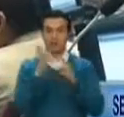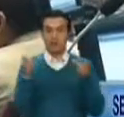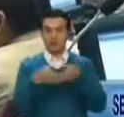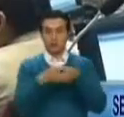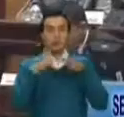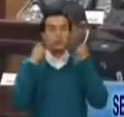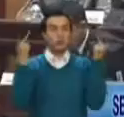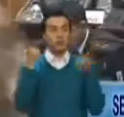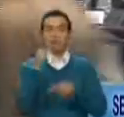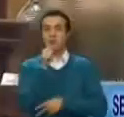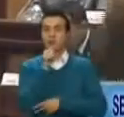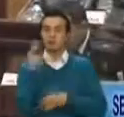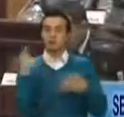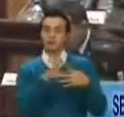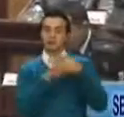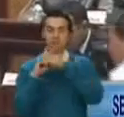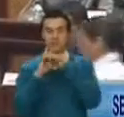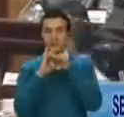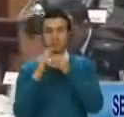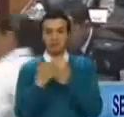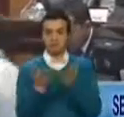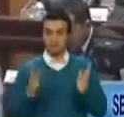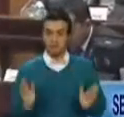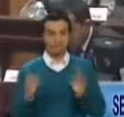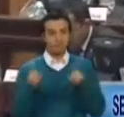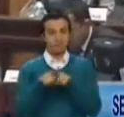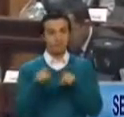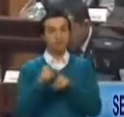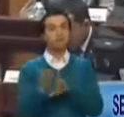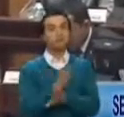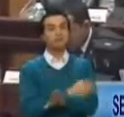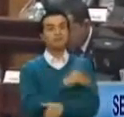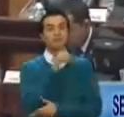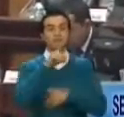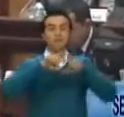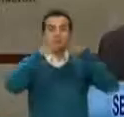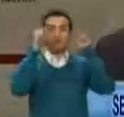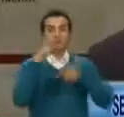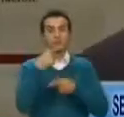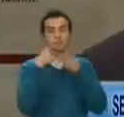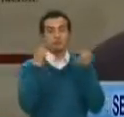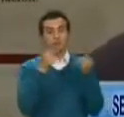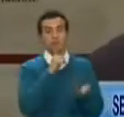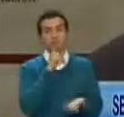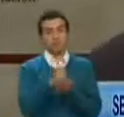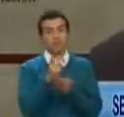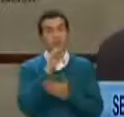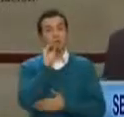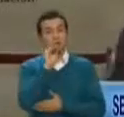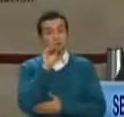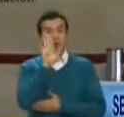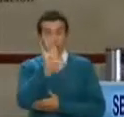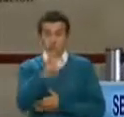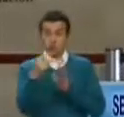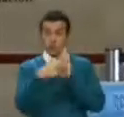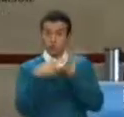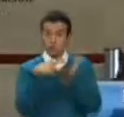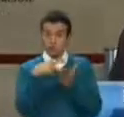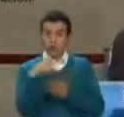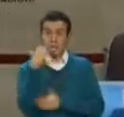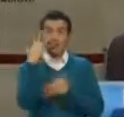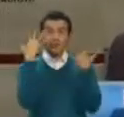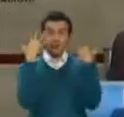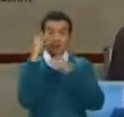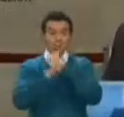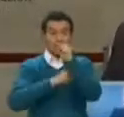asociaciones público-privadas. Dichos incentivos son similares a las que gozan las empresas públicas. Diciéndole, usted no va a pagar impuestos en los próximos 10